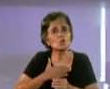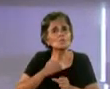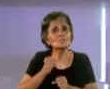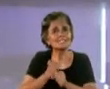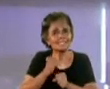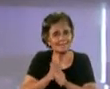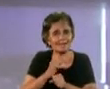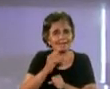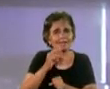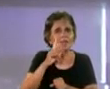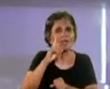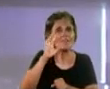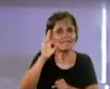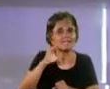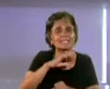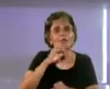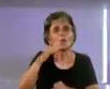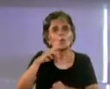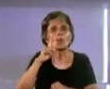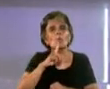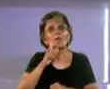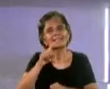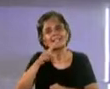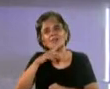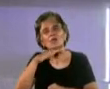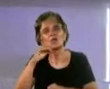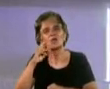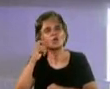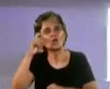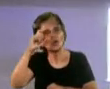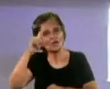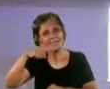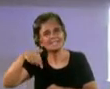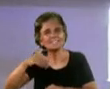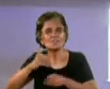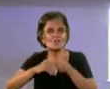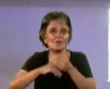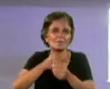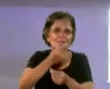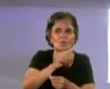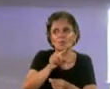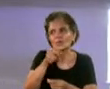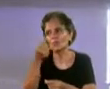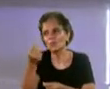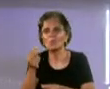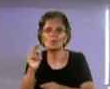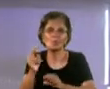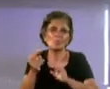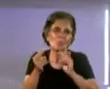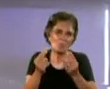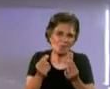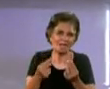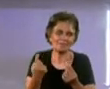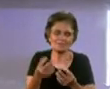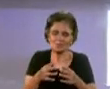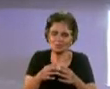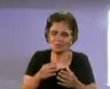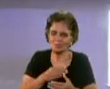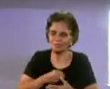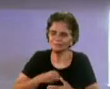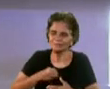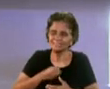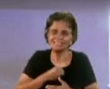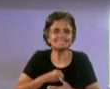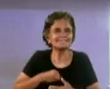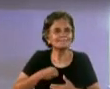trabajo. Hablamos de Darío, de Juanita y también de Jorge por la pérdida de sus seres queridos. Mensajes de condolencias por parte de todo el equipo que conformamos